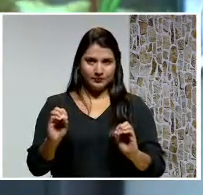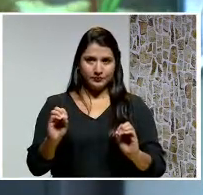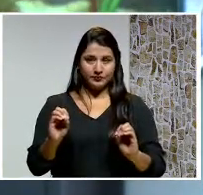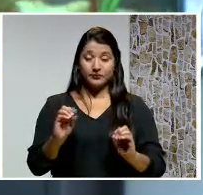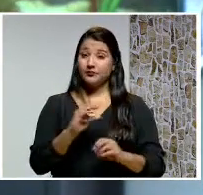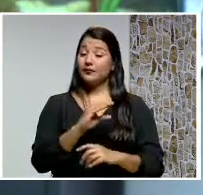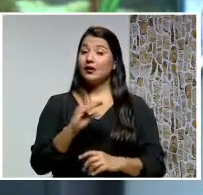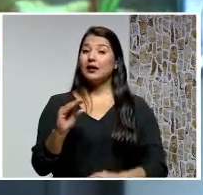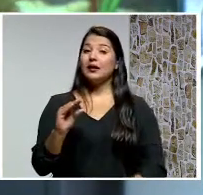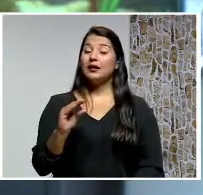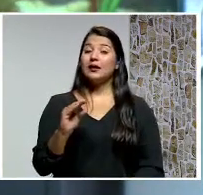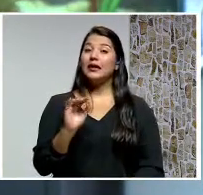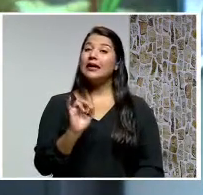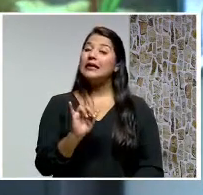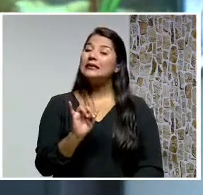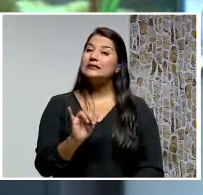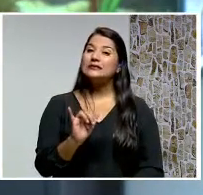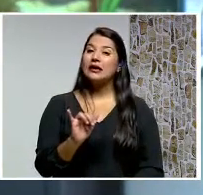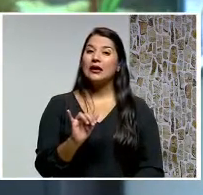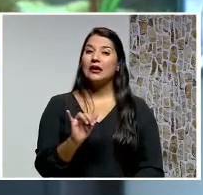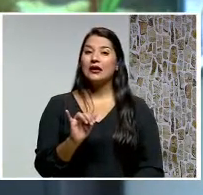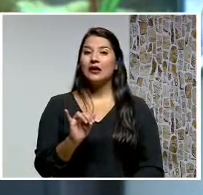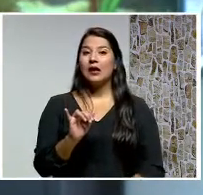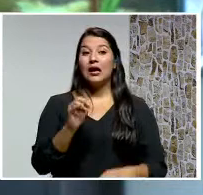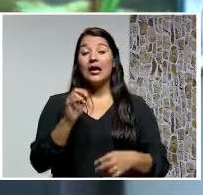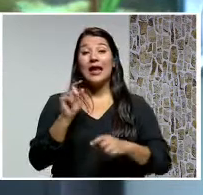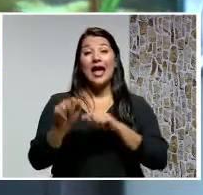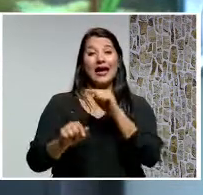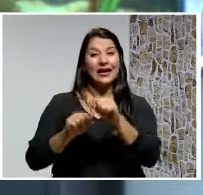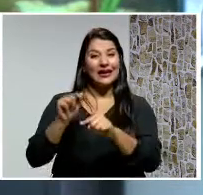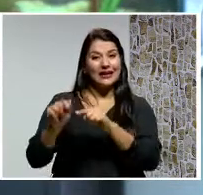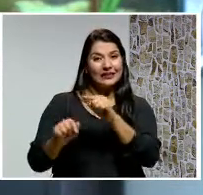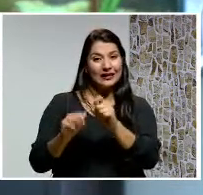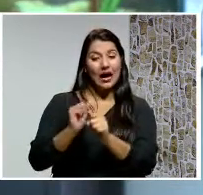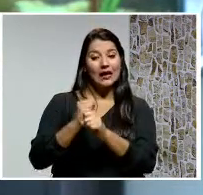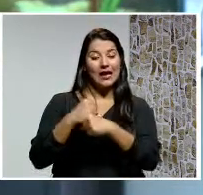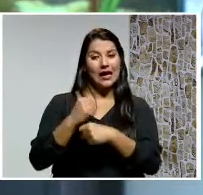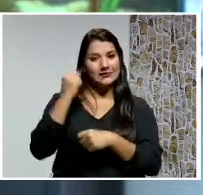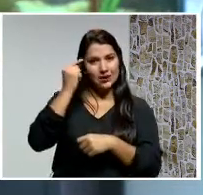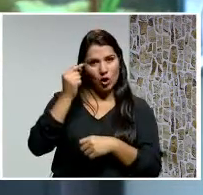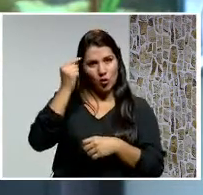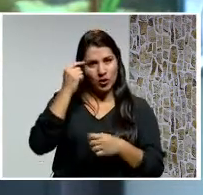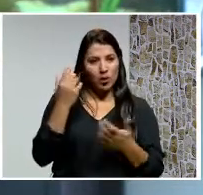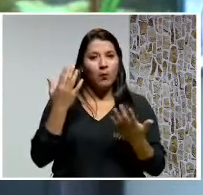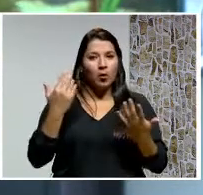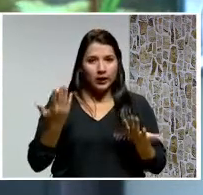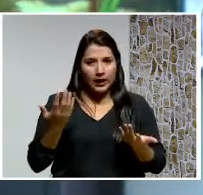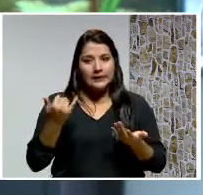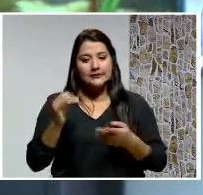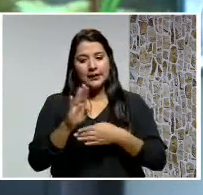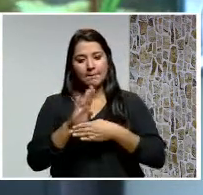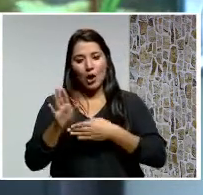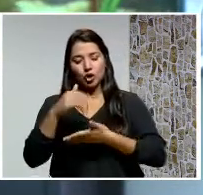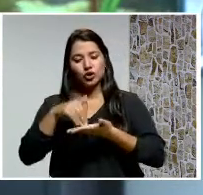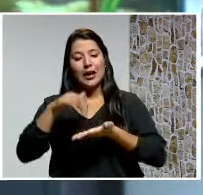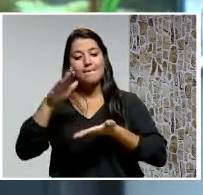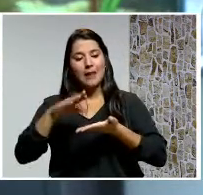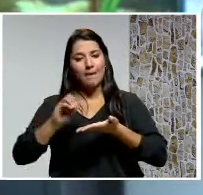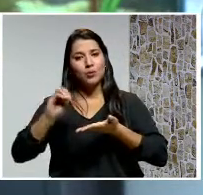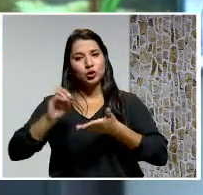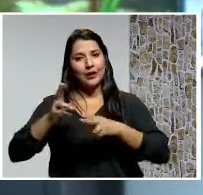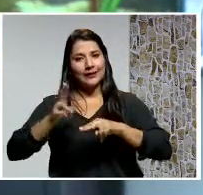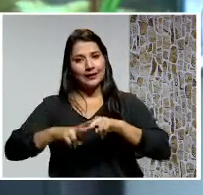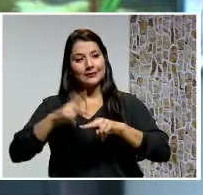esa es la, digamos, la crítica que ha hecho el mismo gobierno de por qué los bancos no están reaccionando a las tasas de